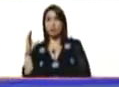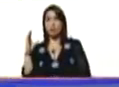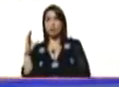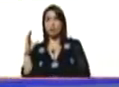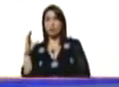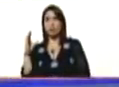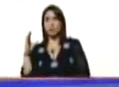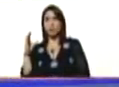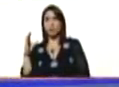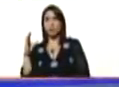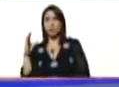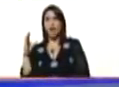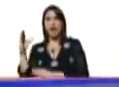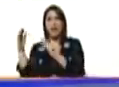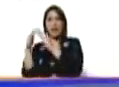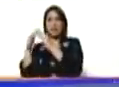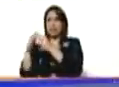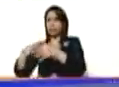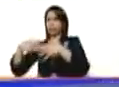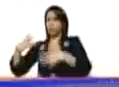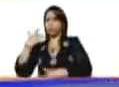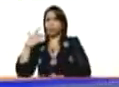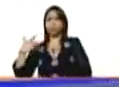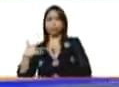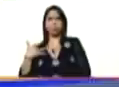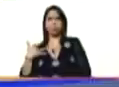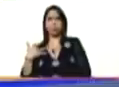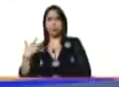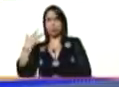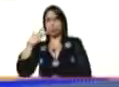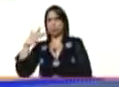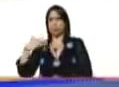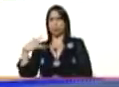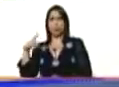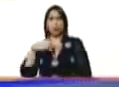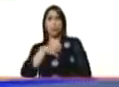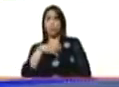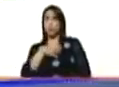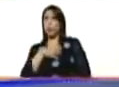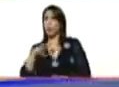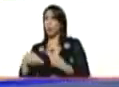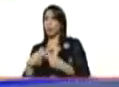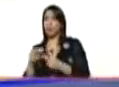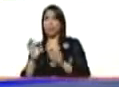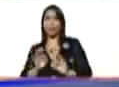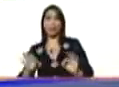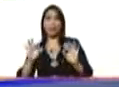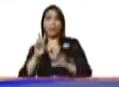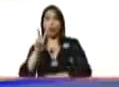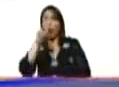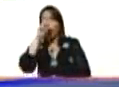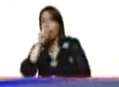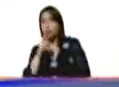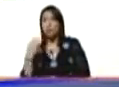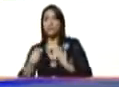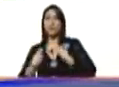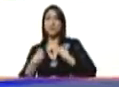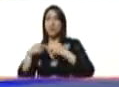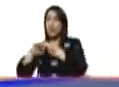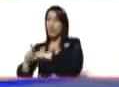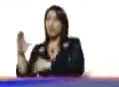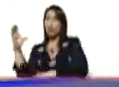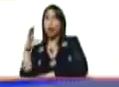escuchan. Una mansión. Y se da lujos que no se puede dar nadie. Ya tiene 2 años viviendo en